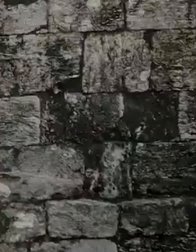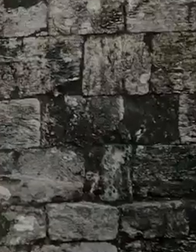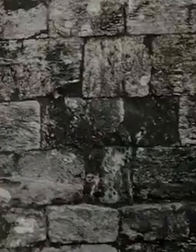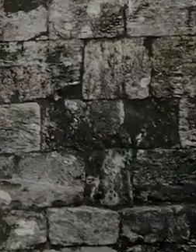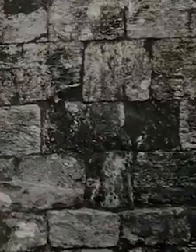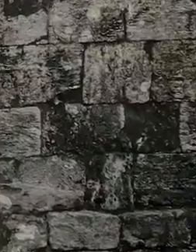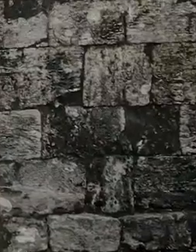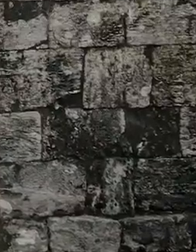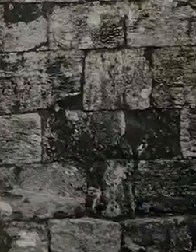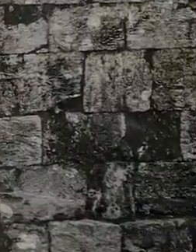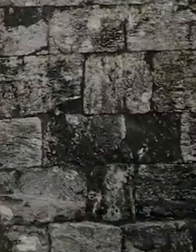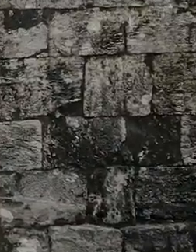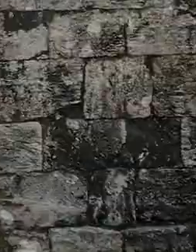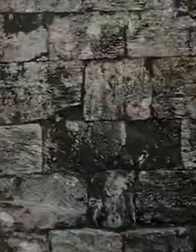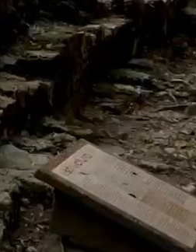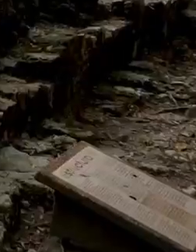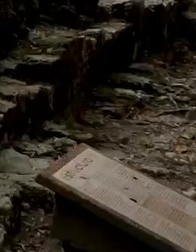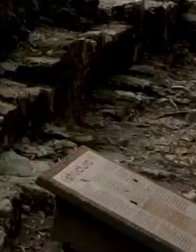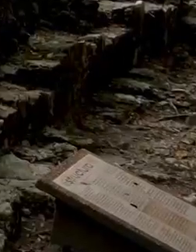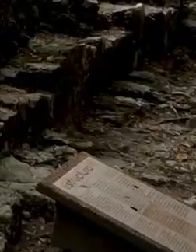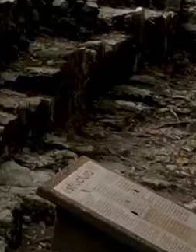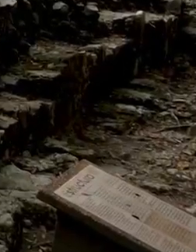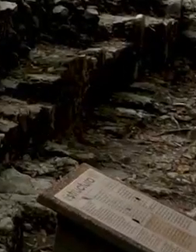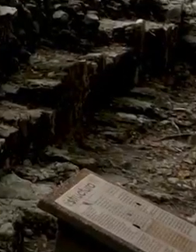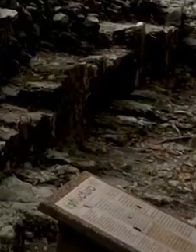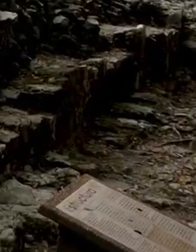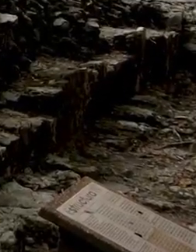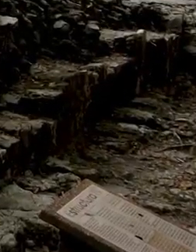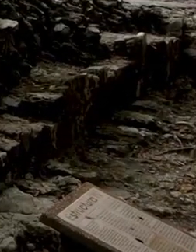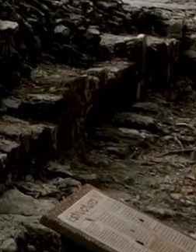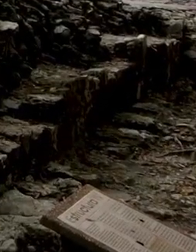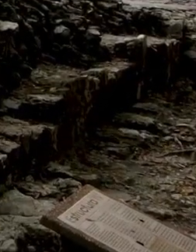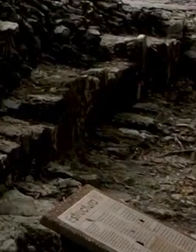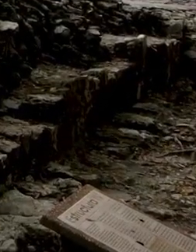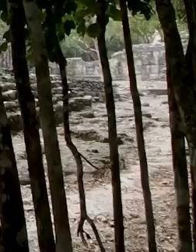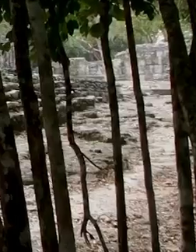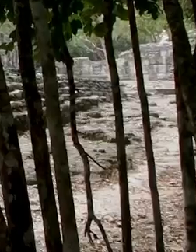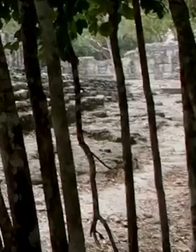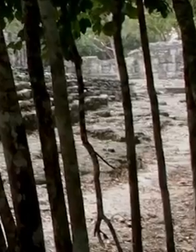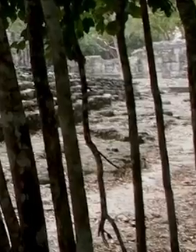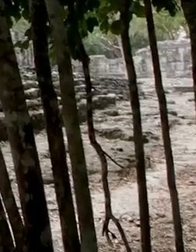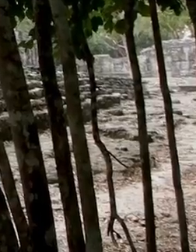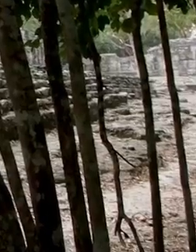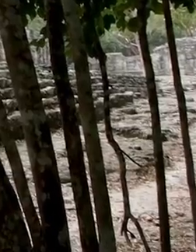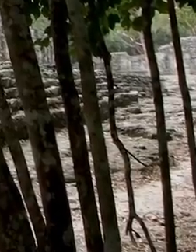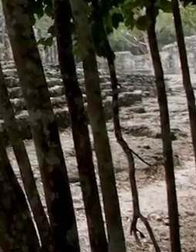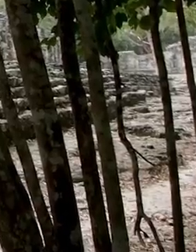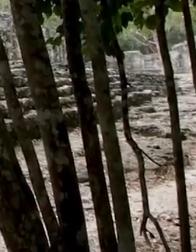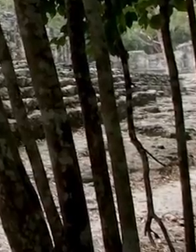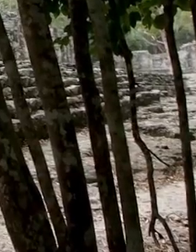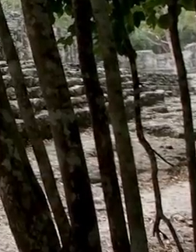de la actual localidad de Xpujil, cabecera municipal de Calakmul.